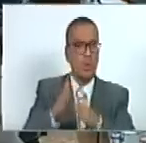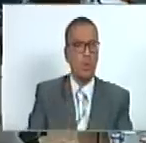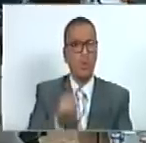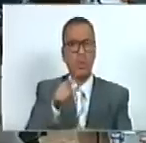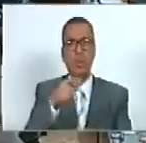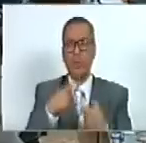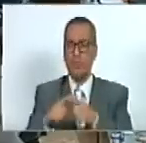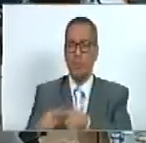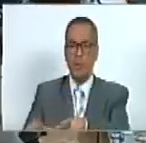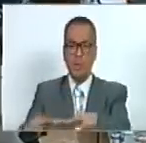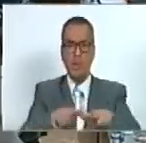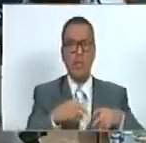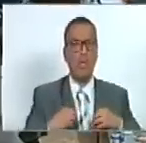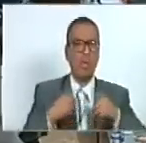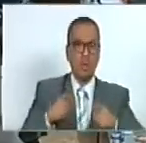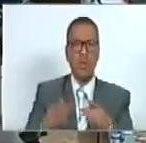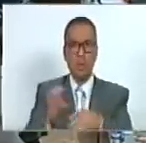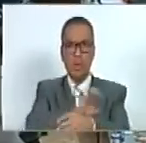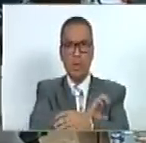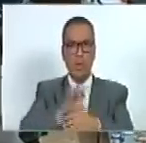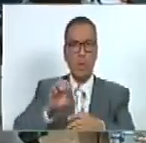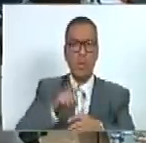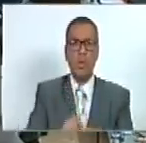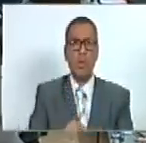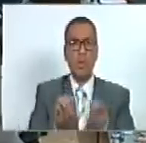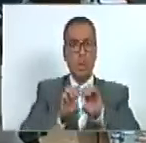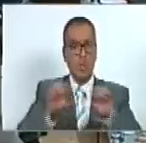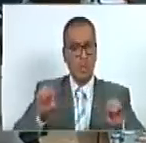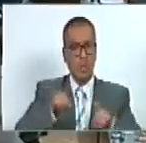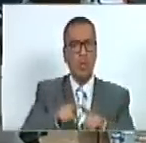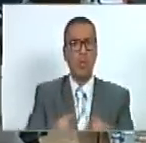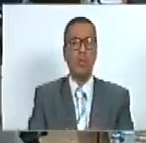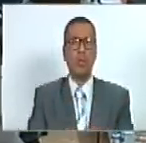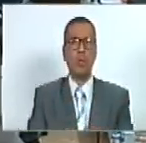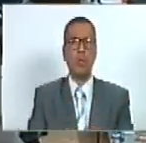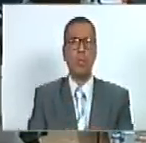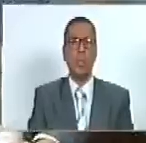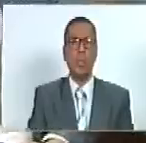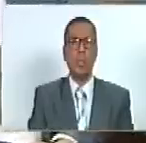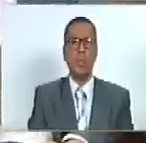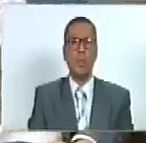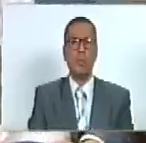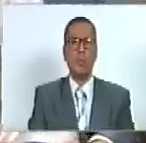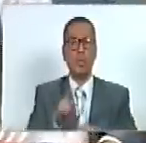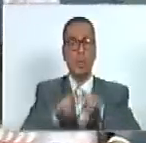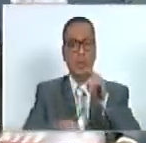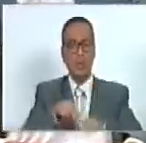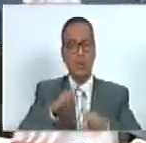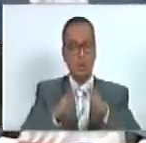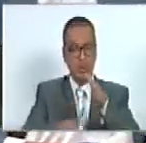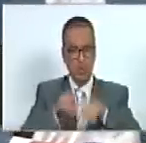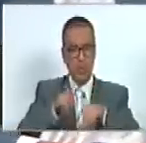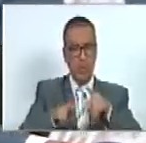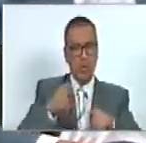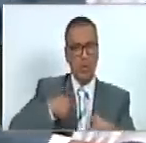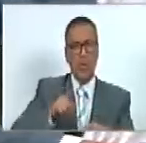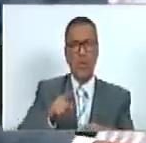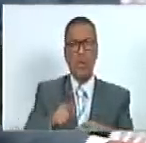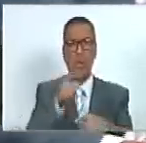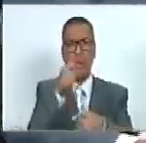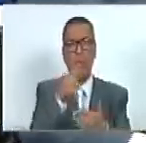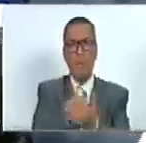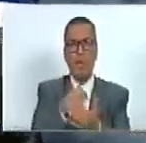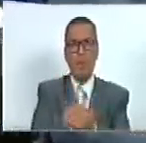distintas áreas, salud, educadores, de gremios de la construcción, puedan tener un salario mínimo